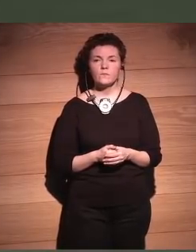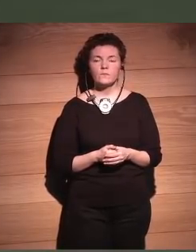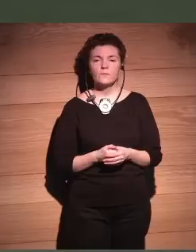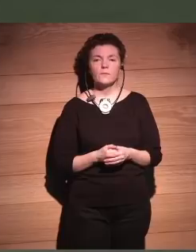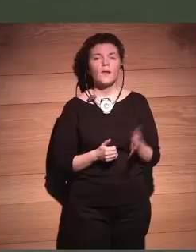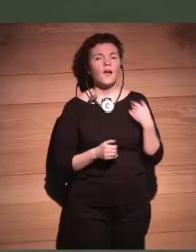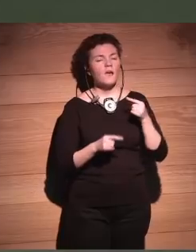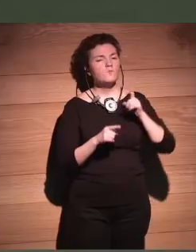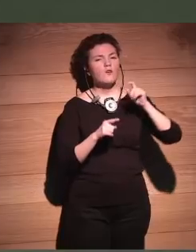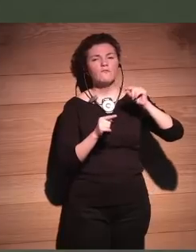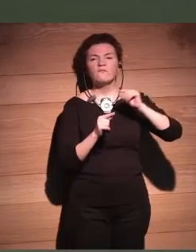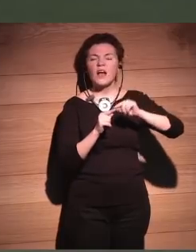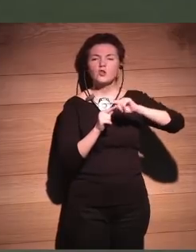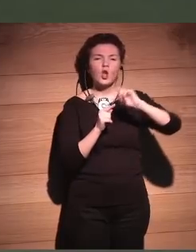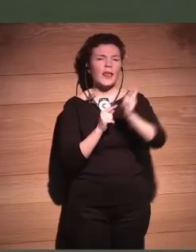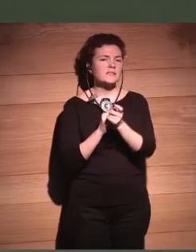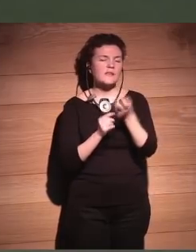intervienen muchos factores económicos aquí.